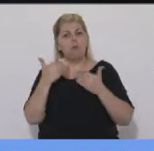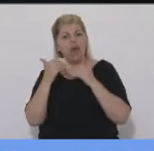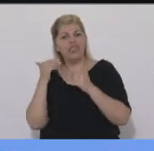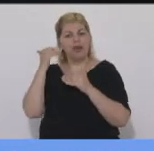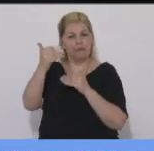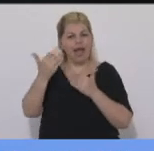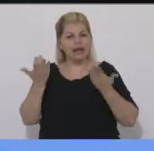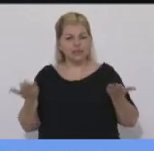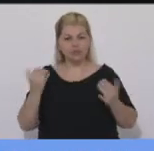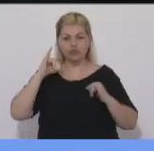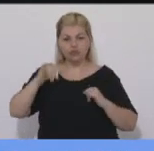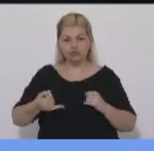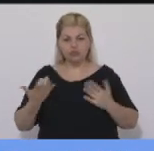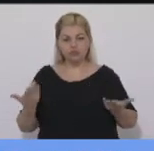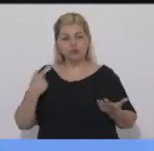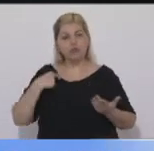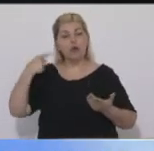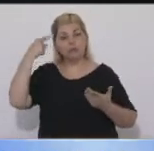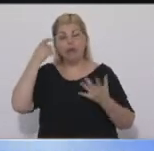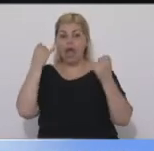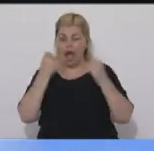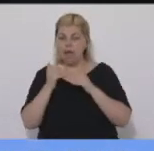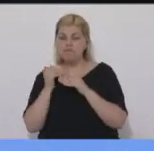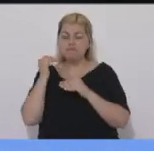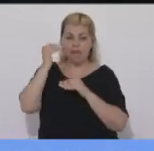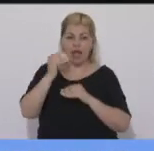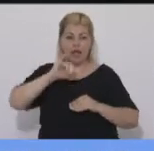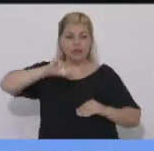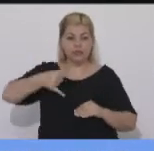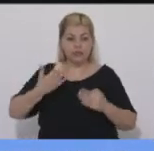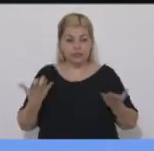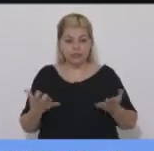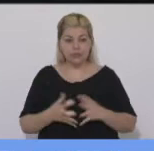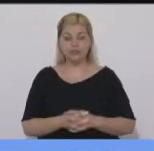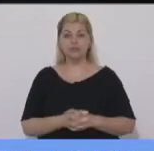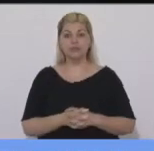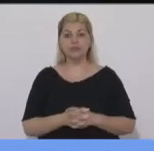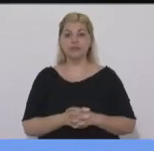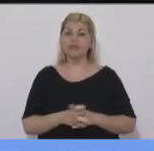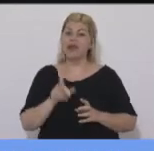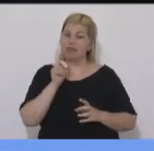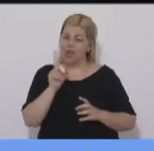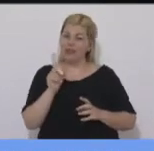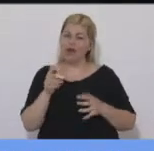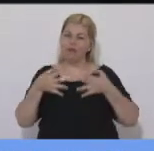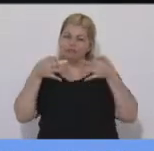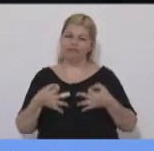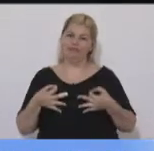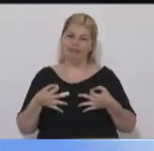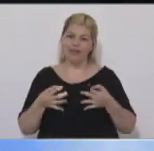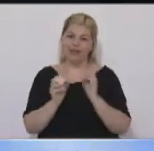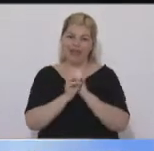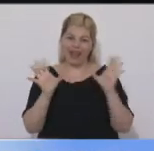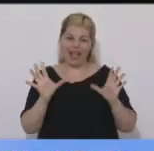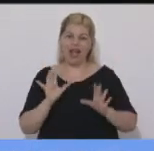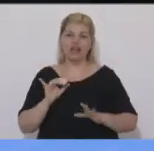dejo de pensar en que hay mucho más para hacer. Pero sí, las cosas como son. Lo que se hizo y lo que no